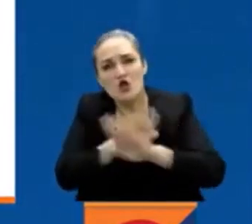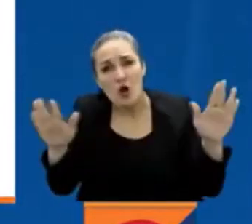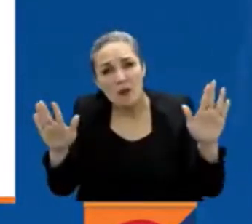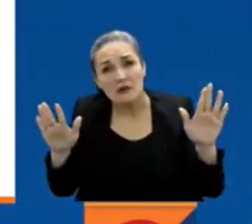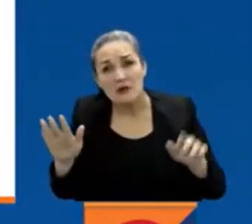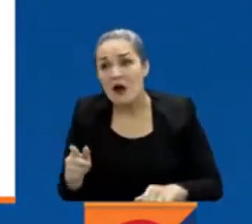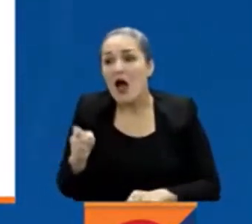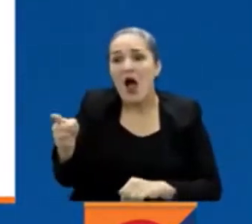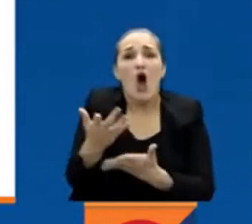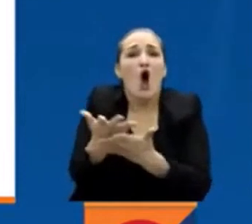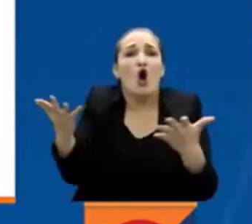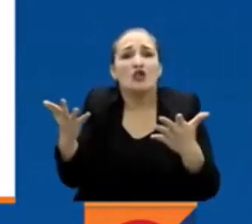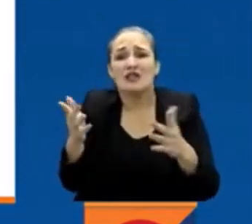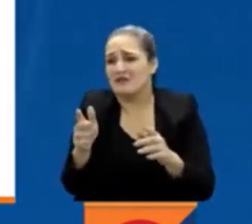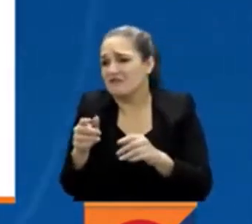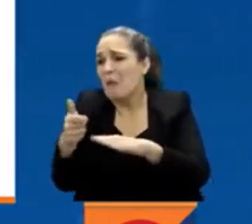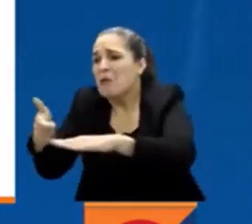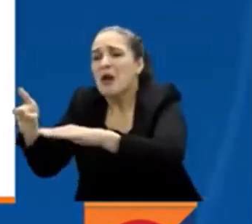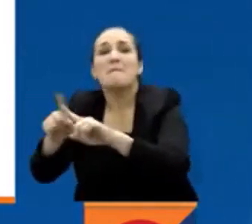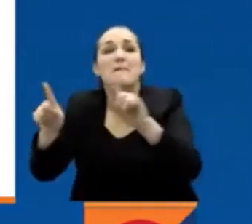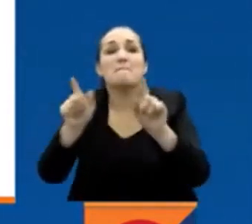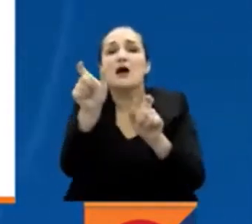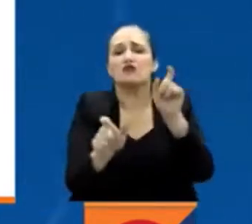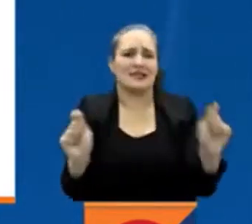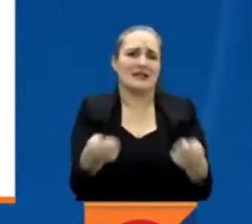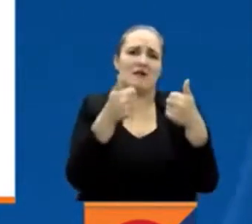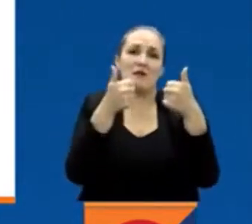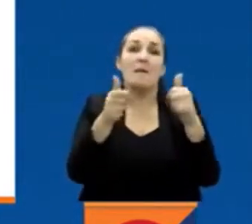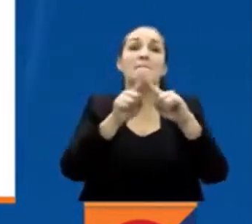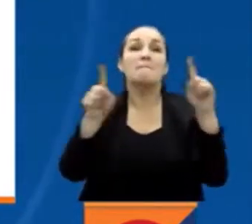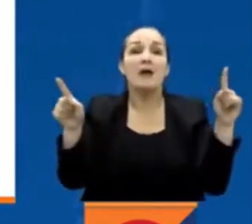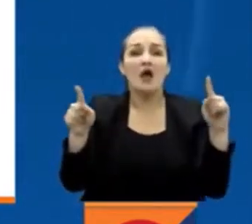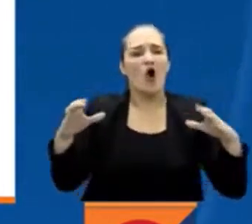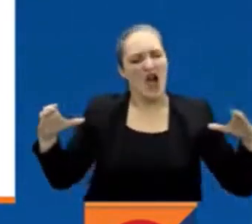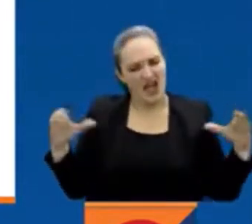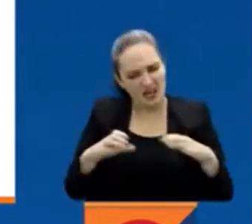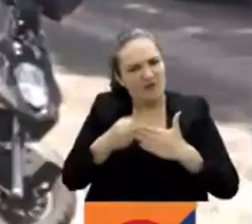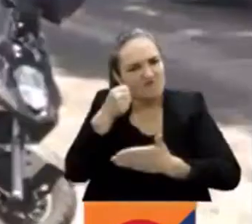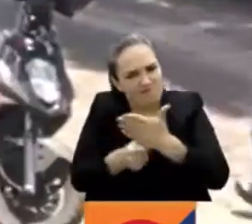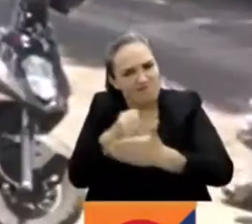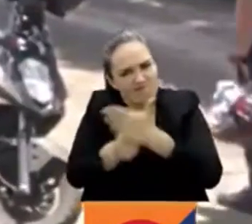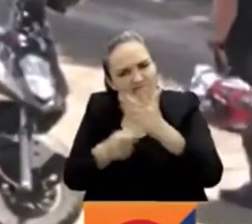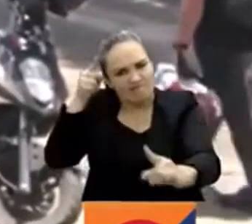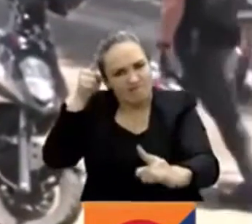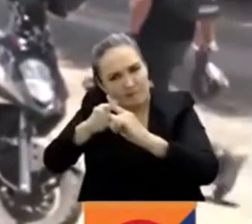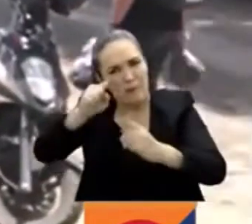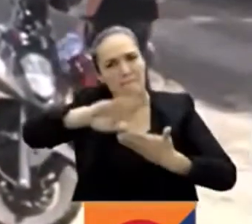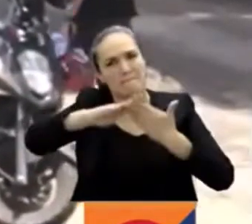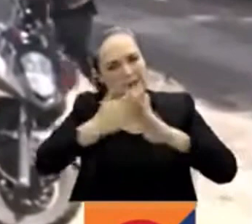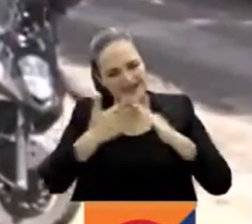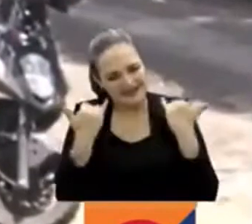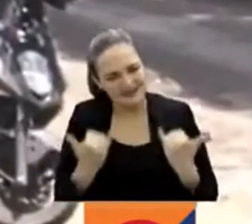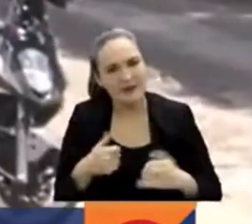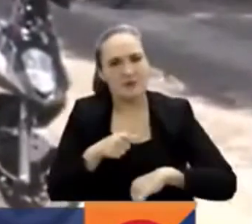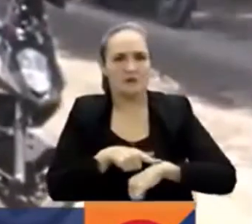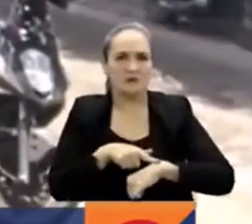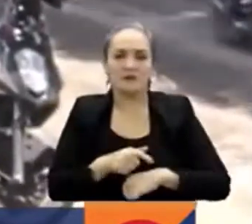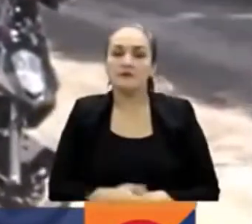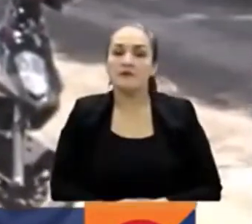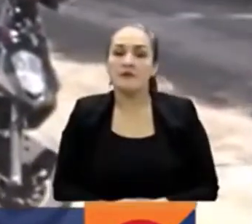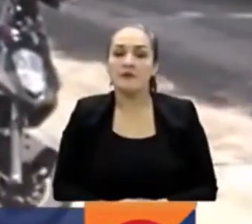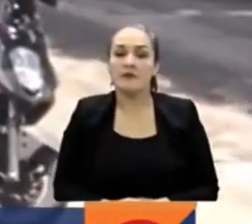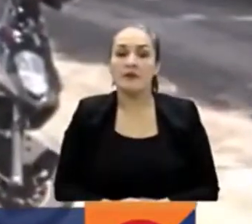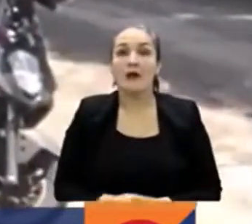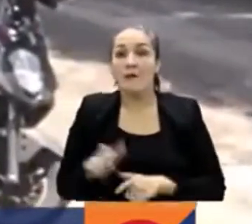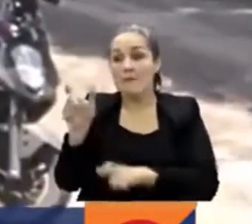fueron afectadas y se salvaron los seres humanos, el trabajo del equipo seguirá empeñado en que es hora de la paz. Los habitantes de este departamento esperan que